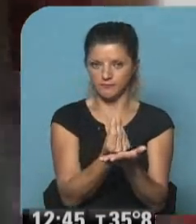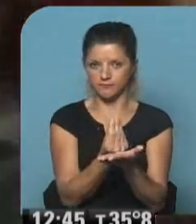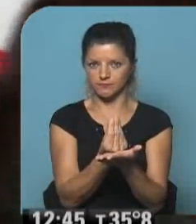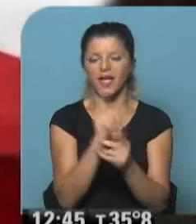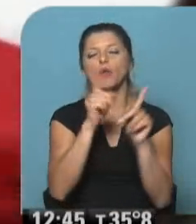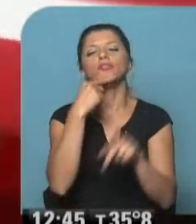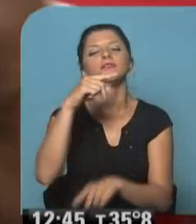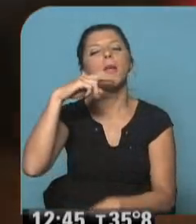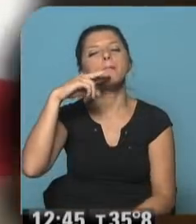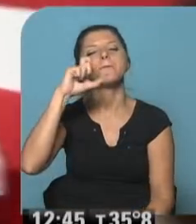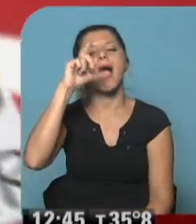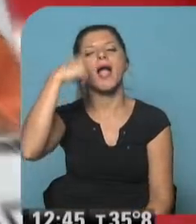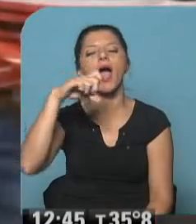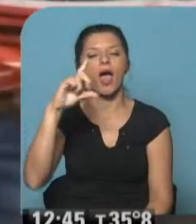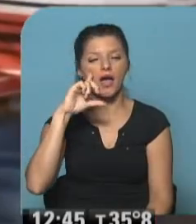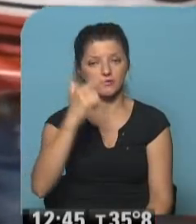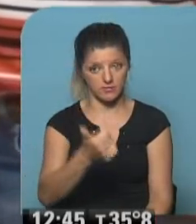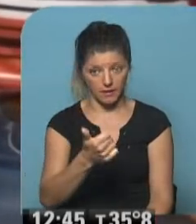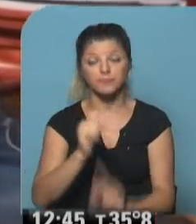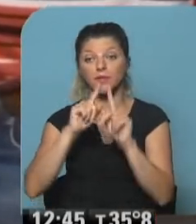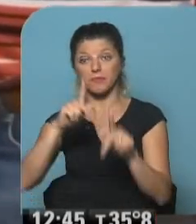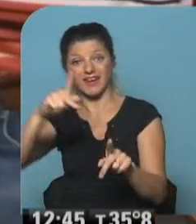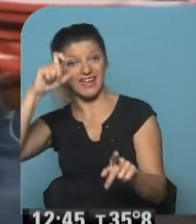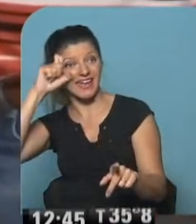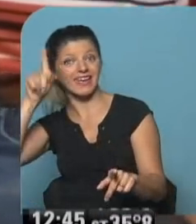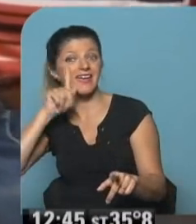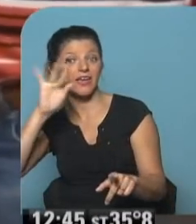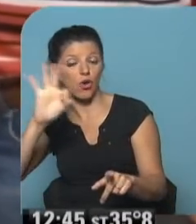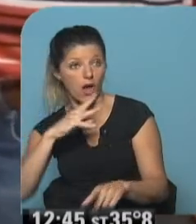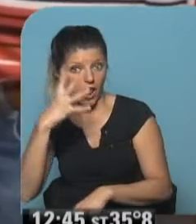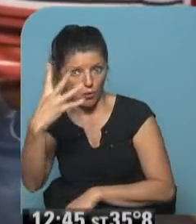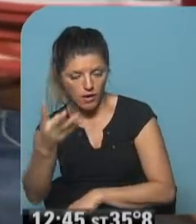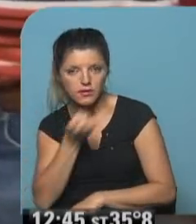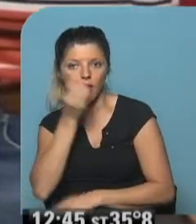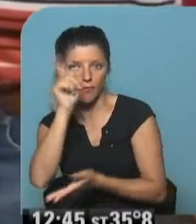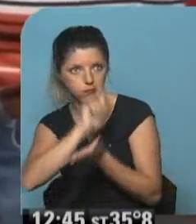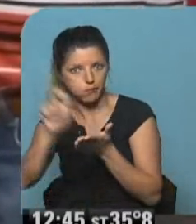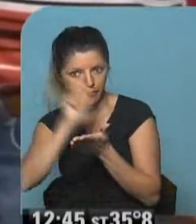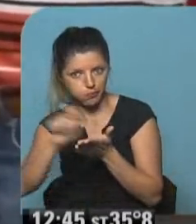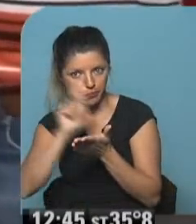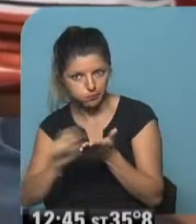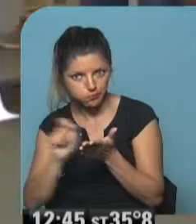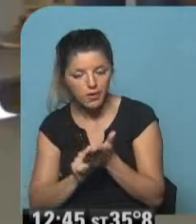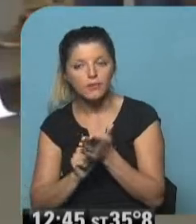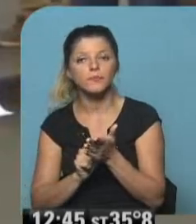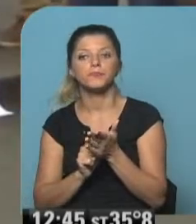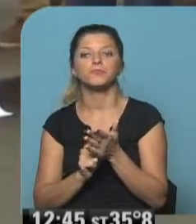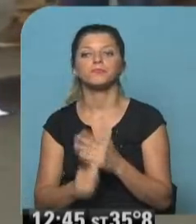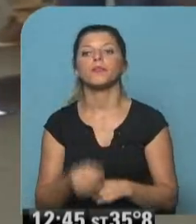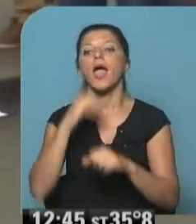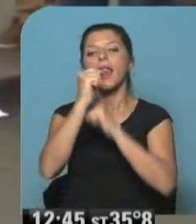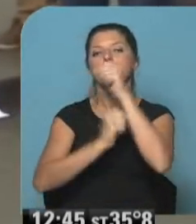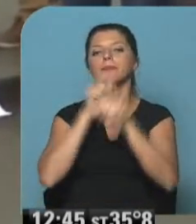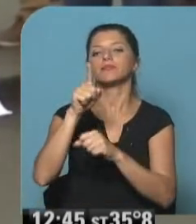también ha declarado Keiko Fujimori por cuarta vez, por un papel, un manuscrito de Marcelo Odebrecht, de la trama Odebrecht de